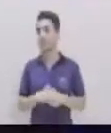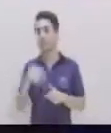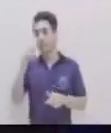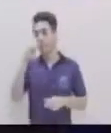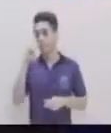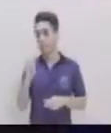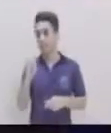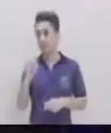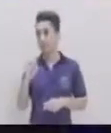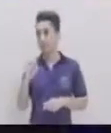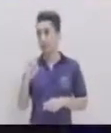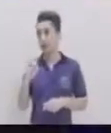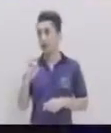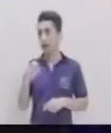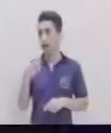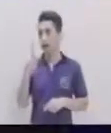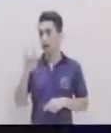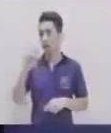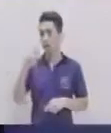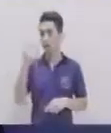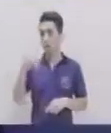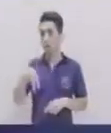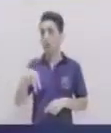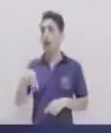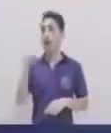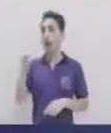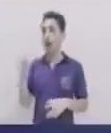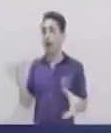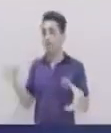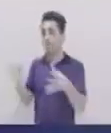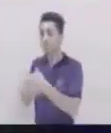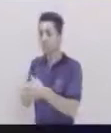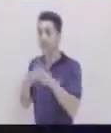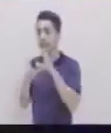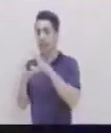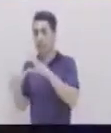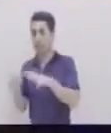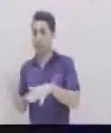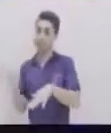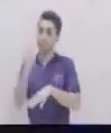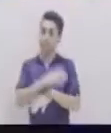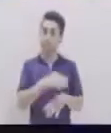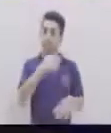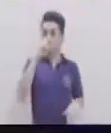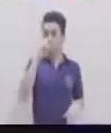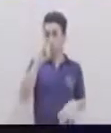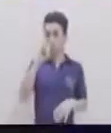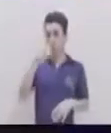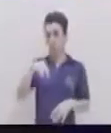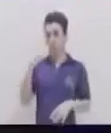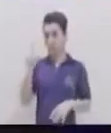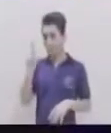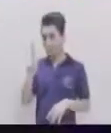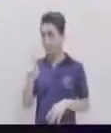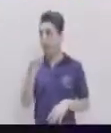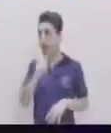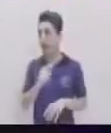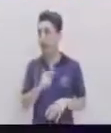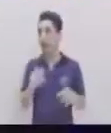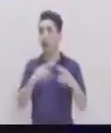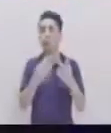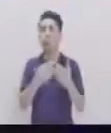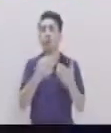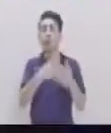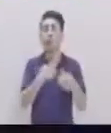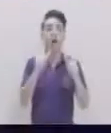el caso de Tecuambú es el lugar donde se reúnen los líderes. En el volcán Humay, el lugar donde se